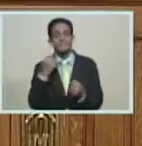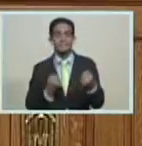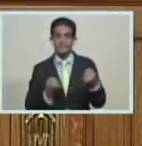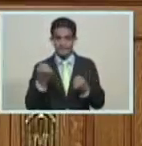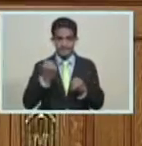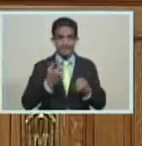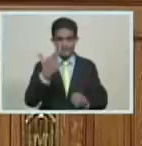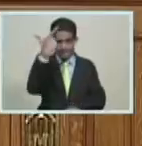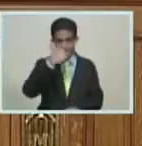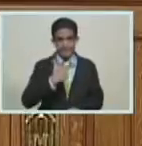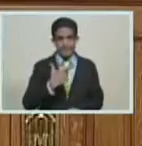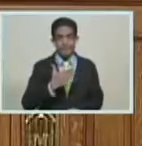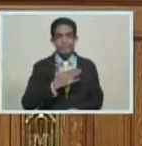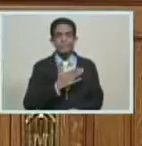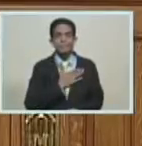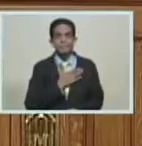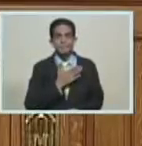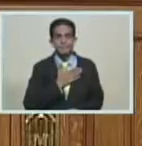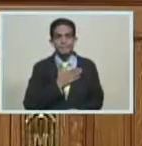aquí,